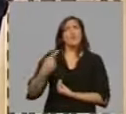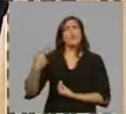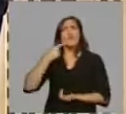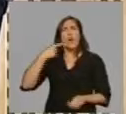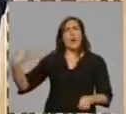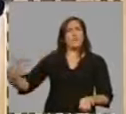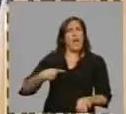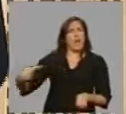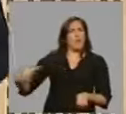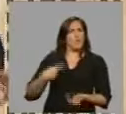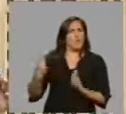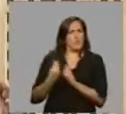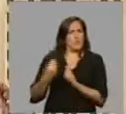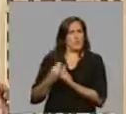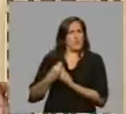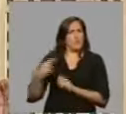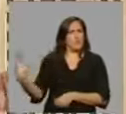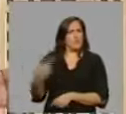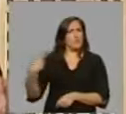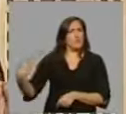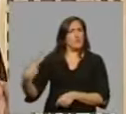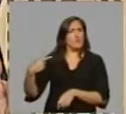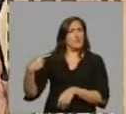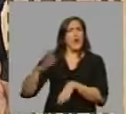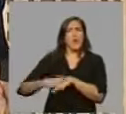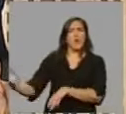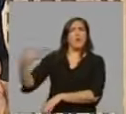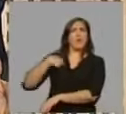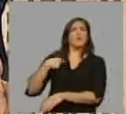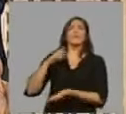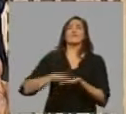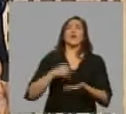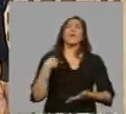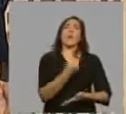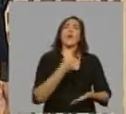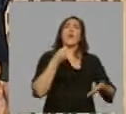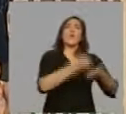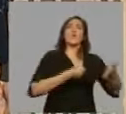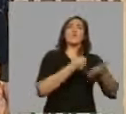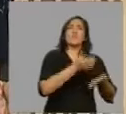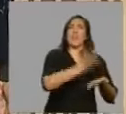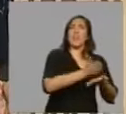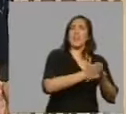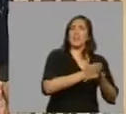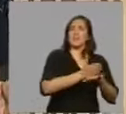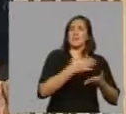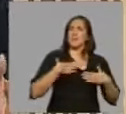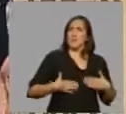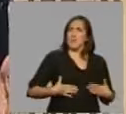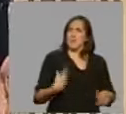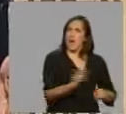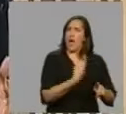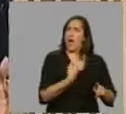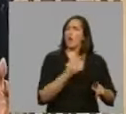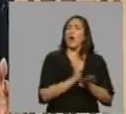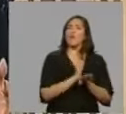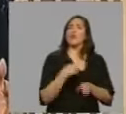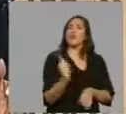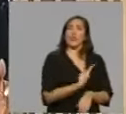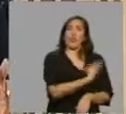tinta editoriales de que nuestra lucha por los derechos humanos era de